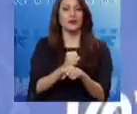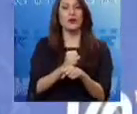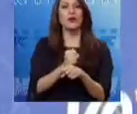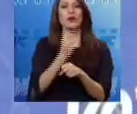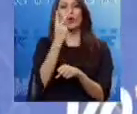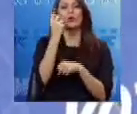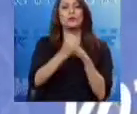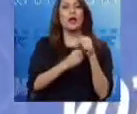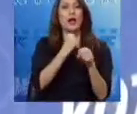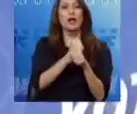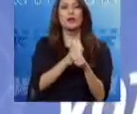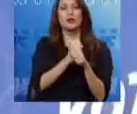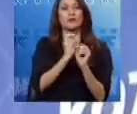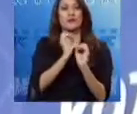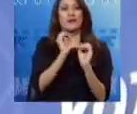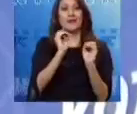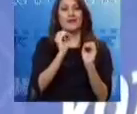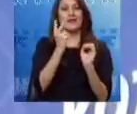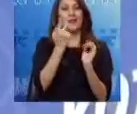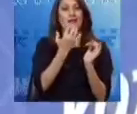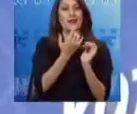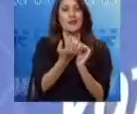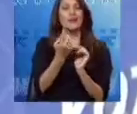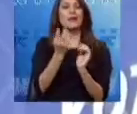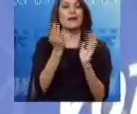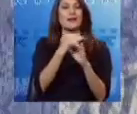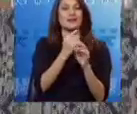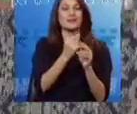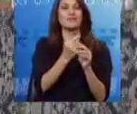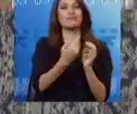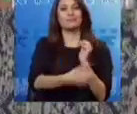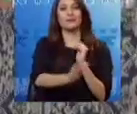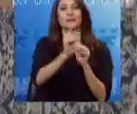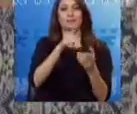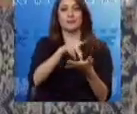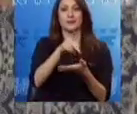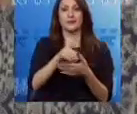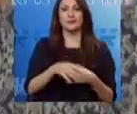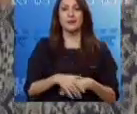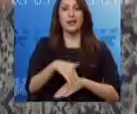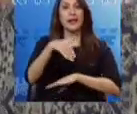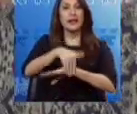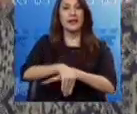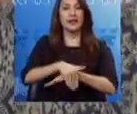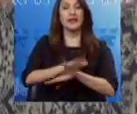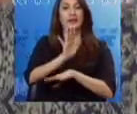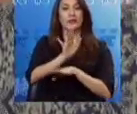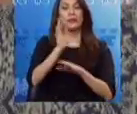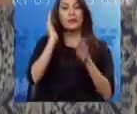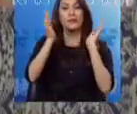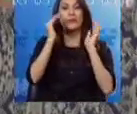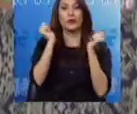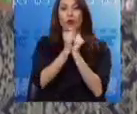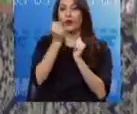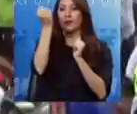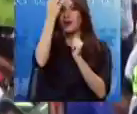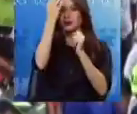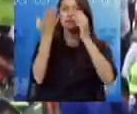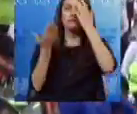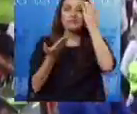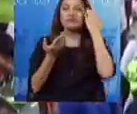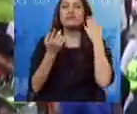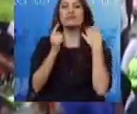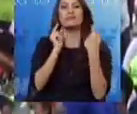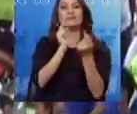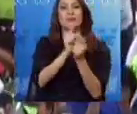gracia, sujeto al 2% de interés. Ya en horas de la tarde, en Babahoyo, junto a Jorge Glass, se reunieron en